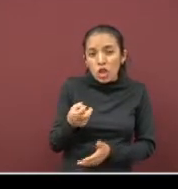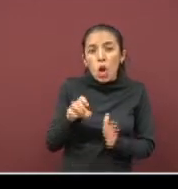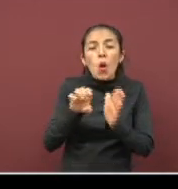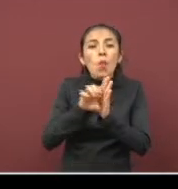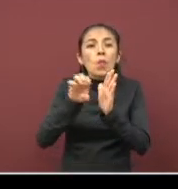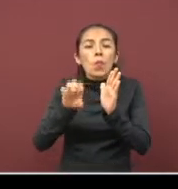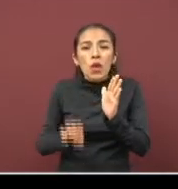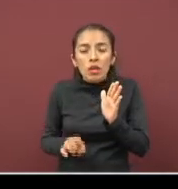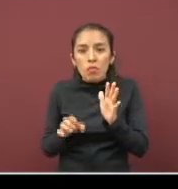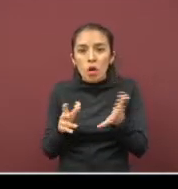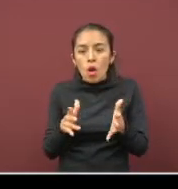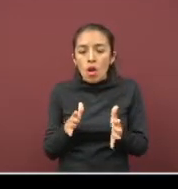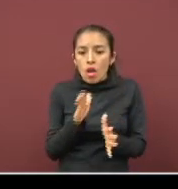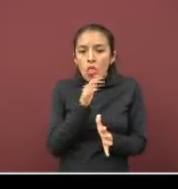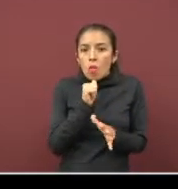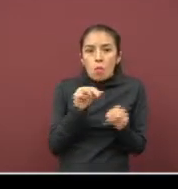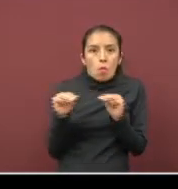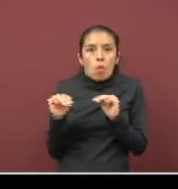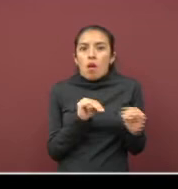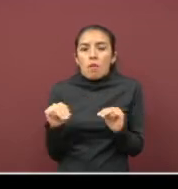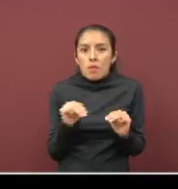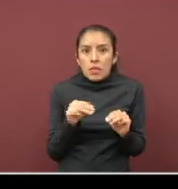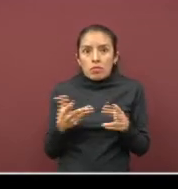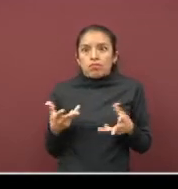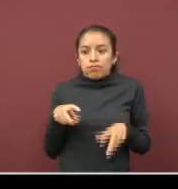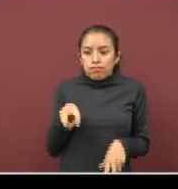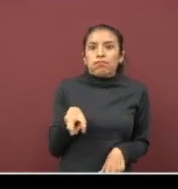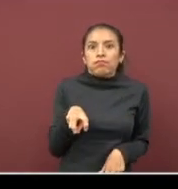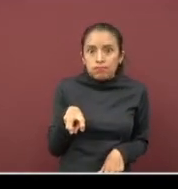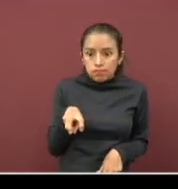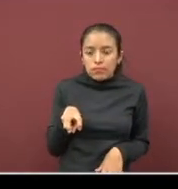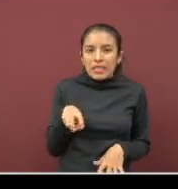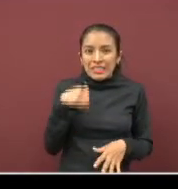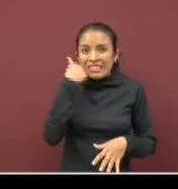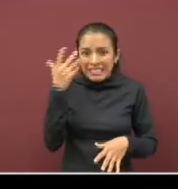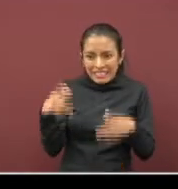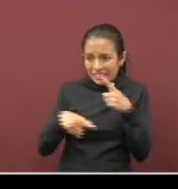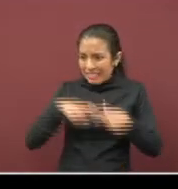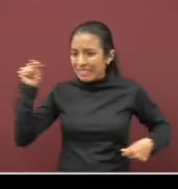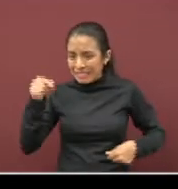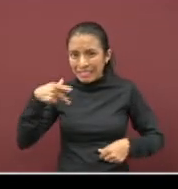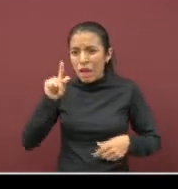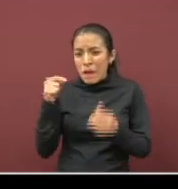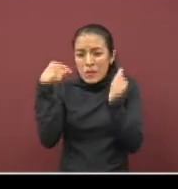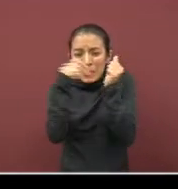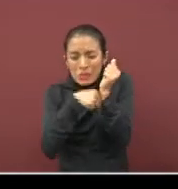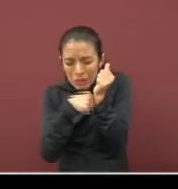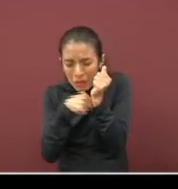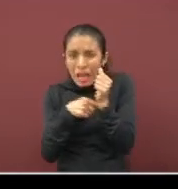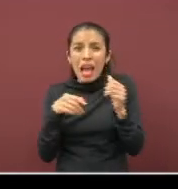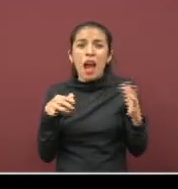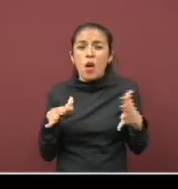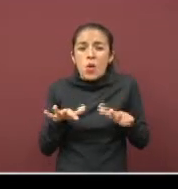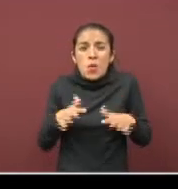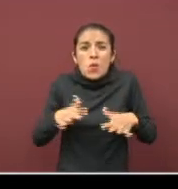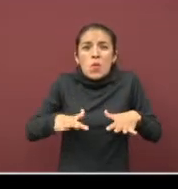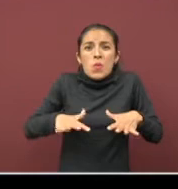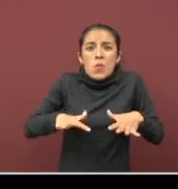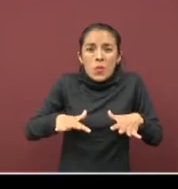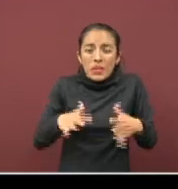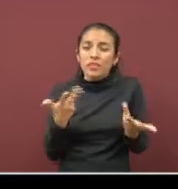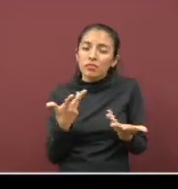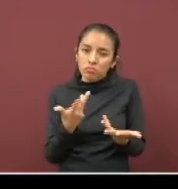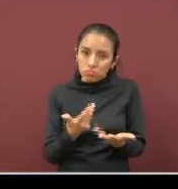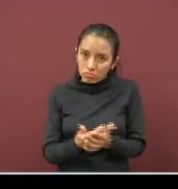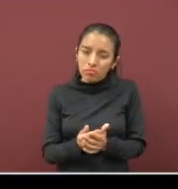o paralización los intentos incontrolados de escapar y esconderse y los temblores evite quemar